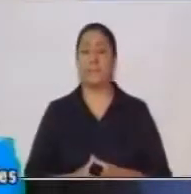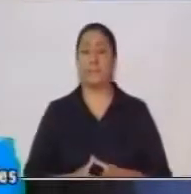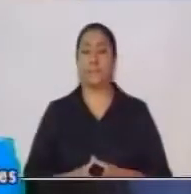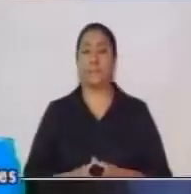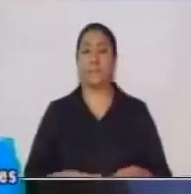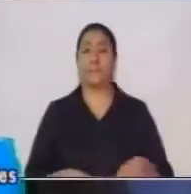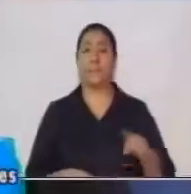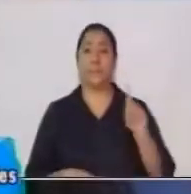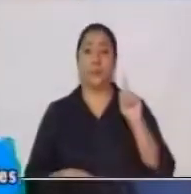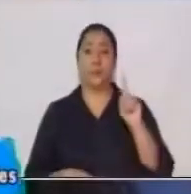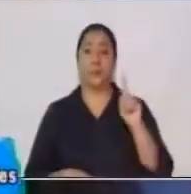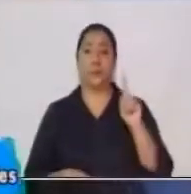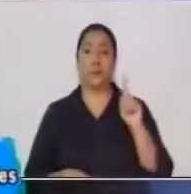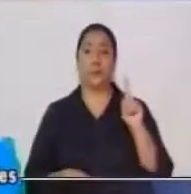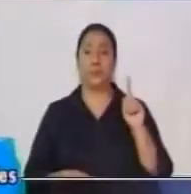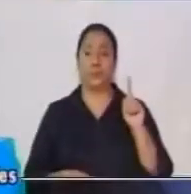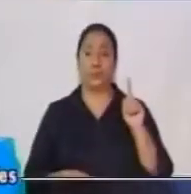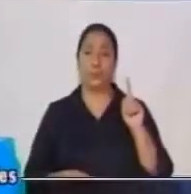1,